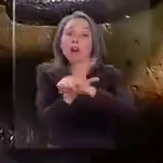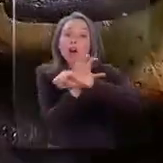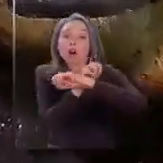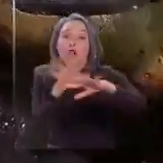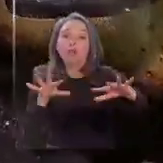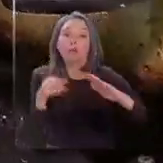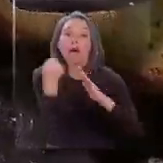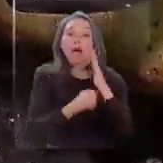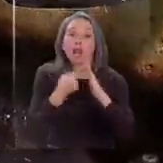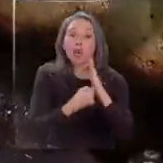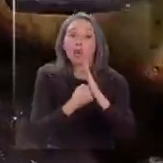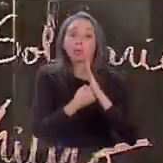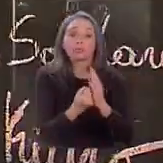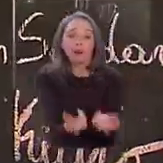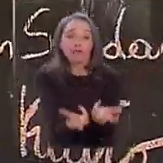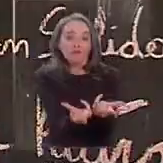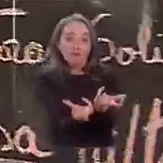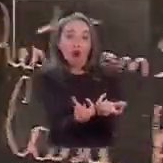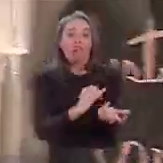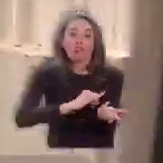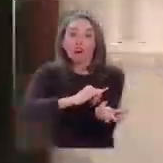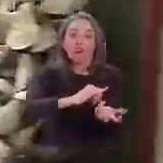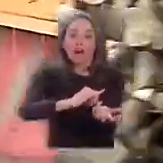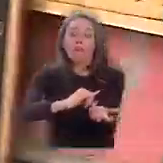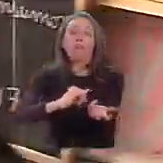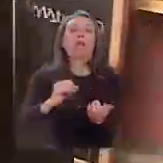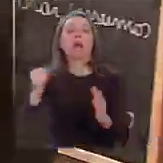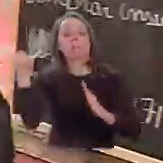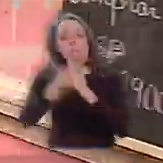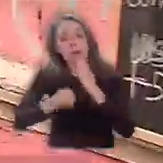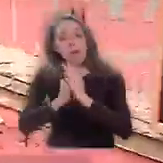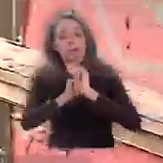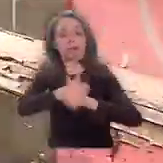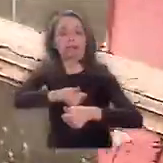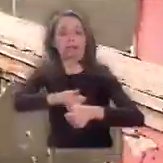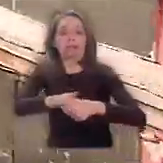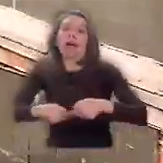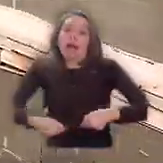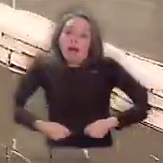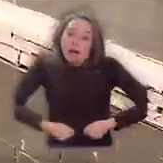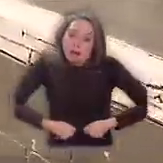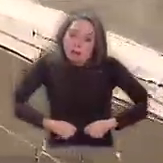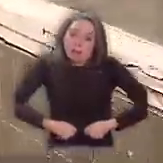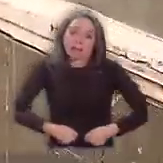luchan por mantener encendida esa llama que permita ganar la compleja batalla. Al hambre.